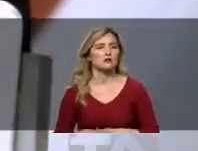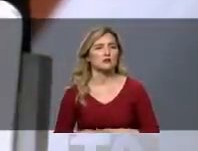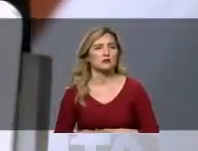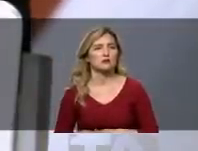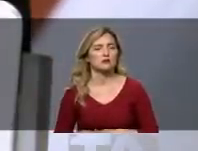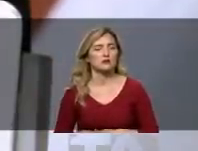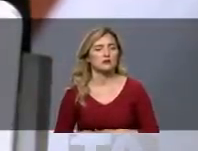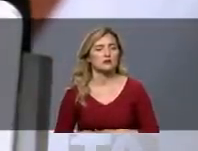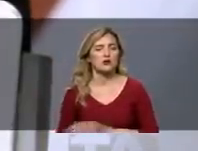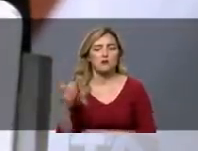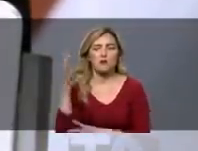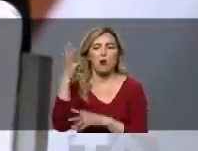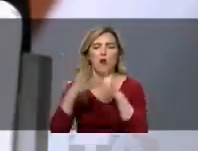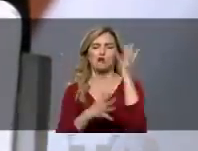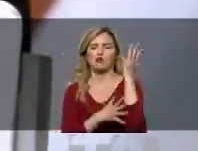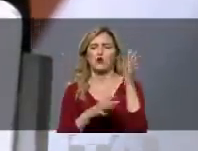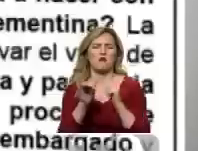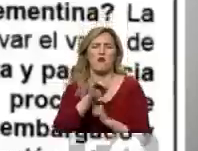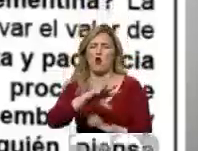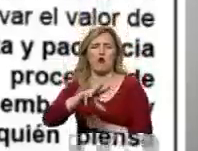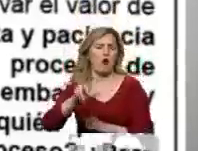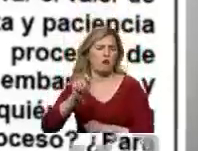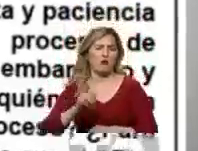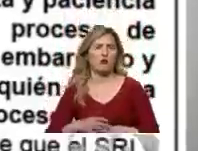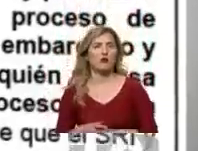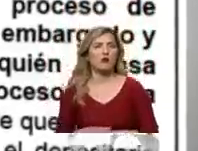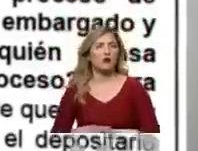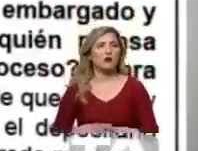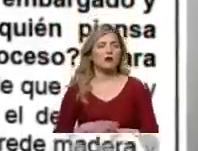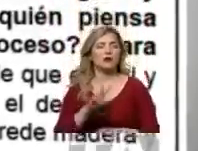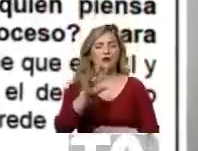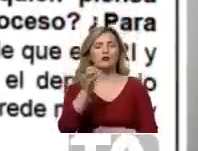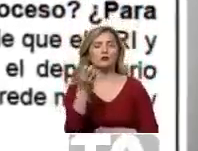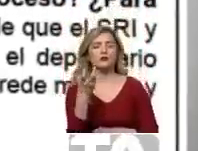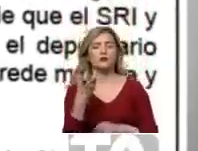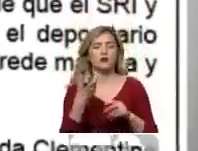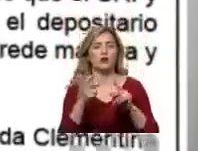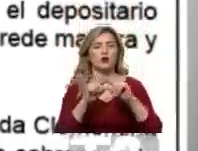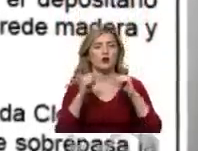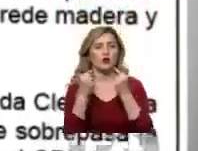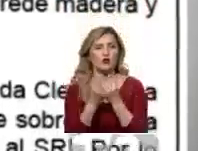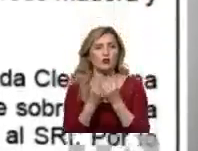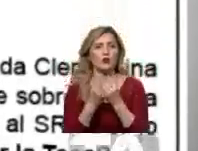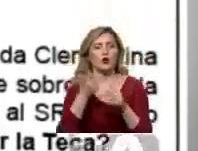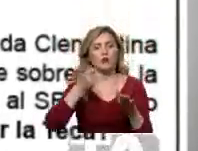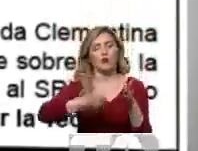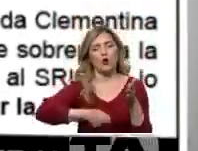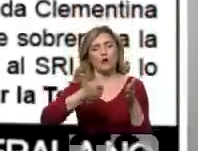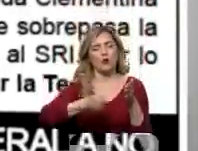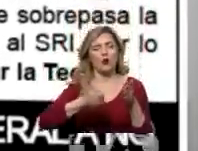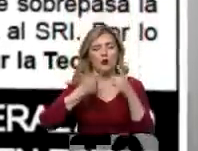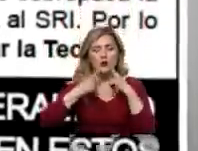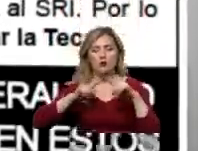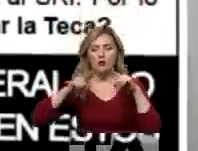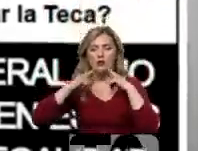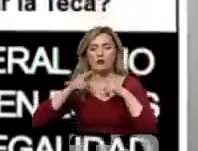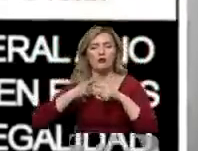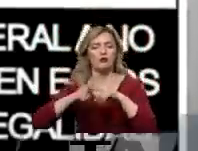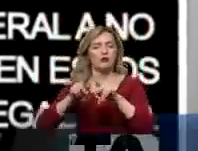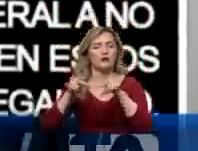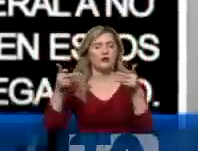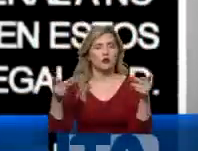fue un robo a mano armada. En 2013, la defensa de Grupo Novoa publicaba este anuncio en los diferentes diarios del